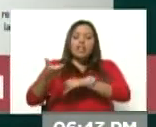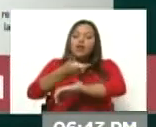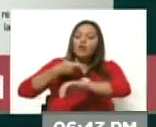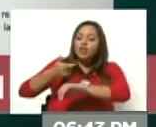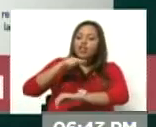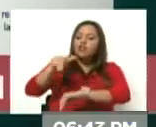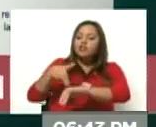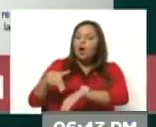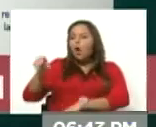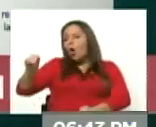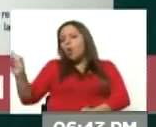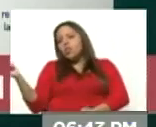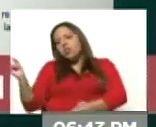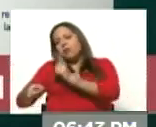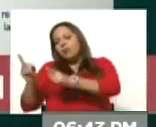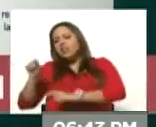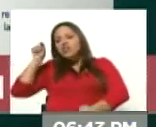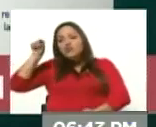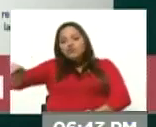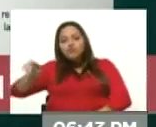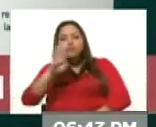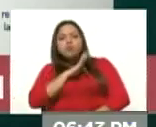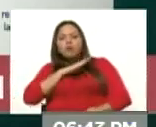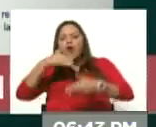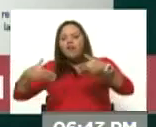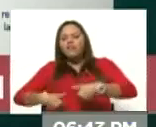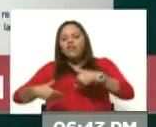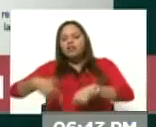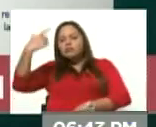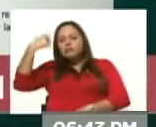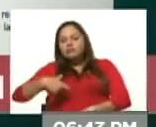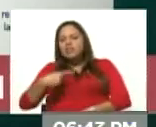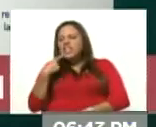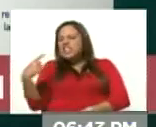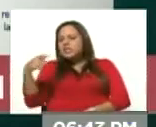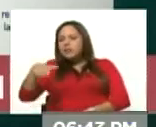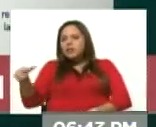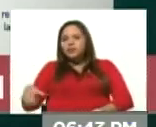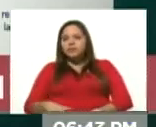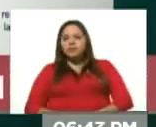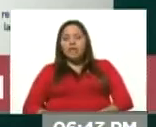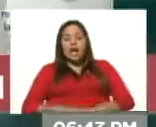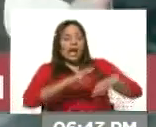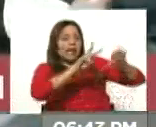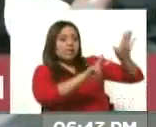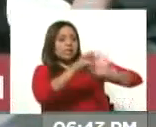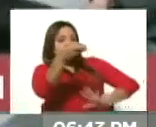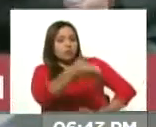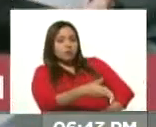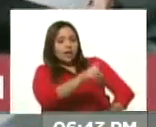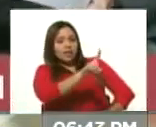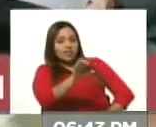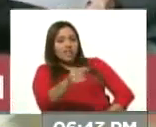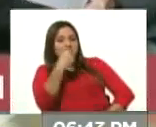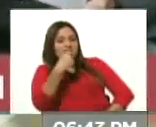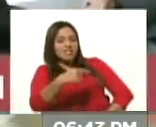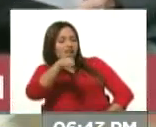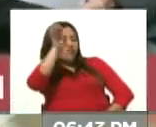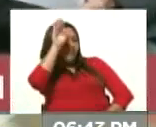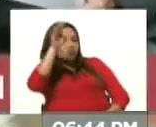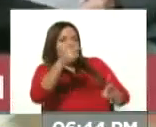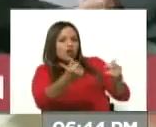o diría que va a depender más de su propio esfuerzo personal que dice la gente siete de cada diez venezolanos pienso que su futuro económico